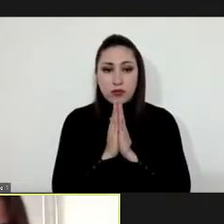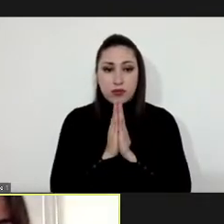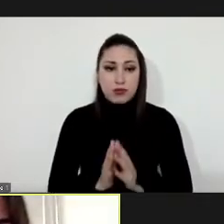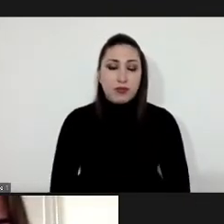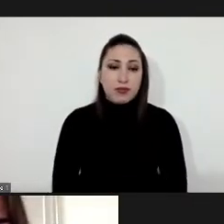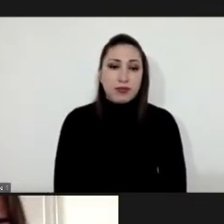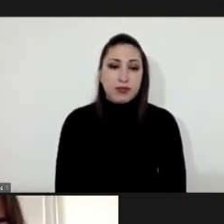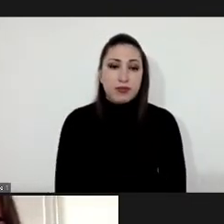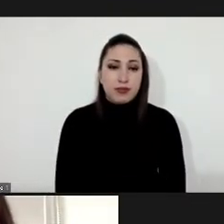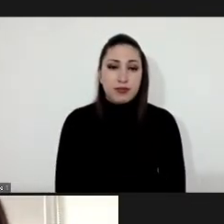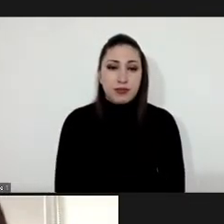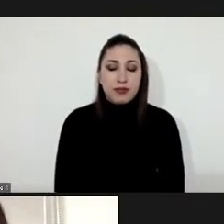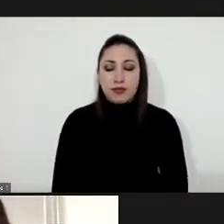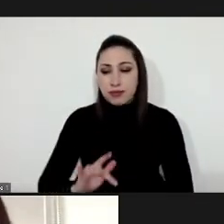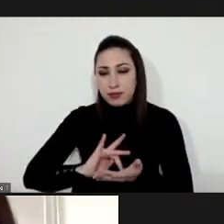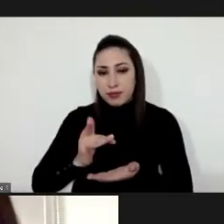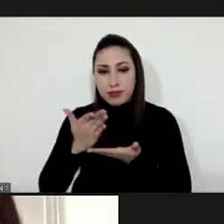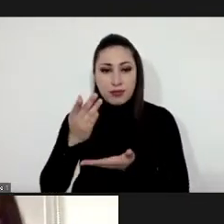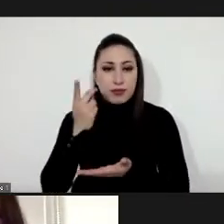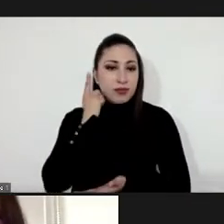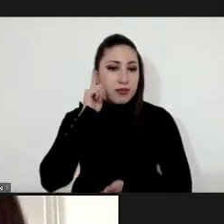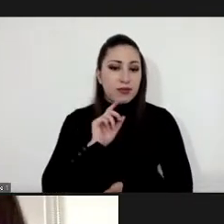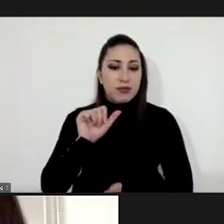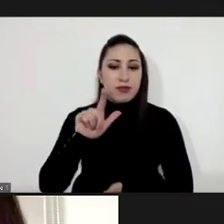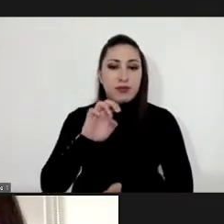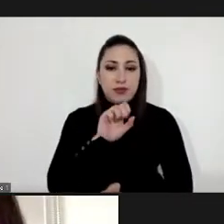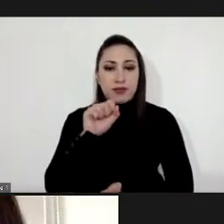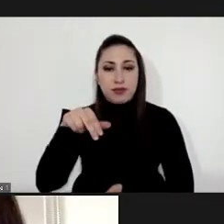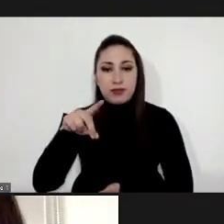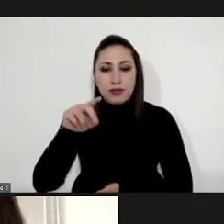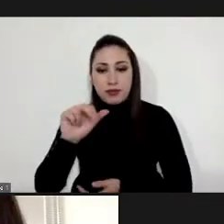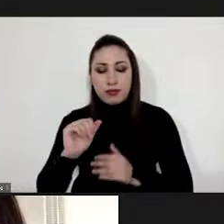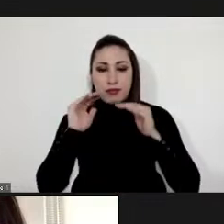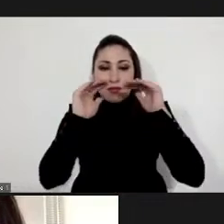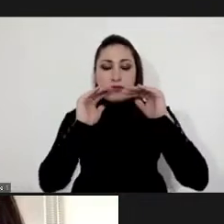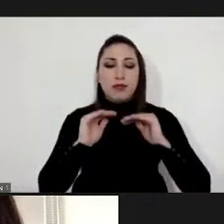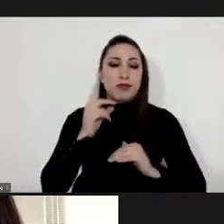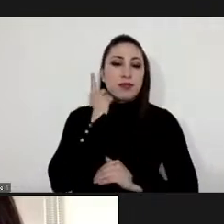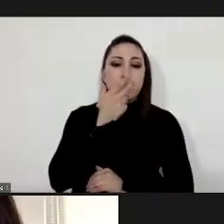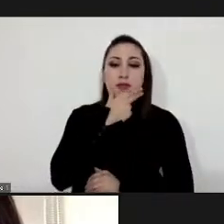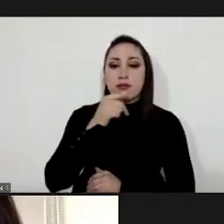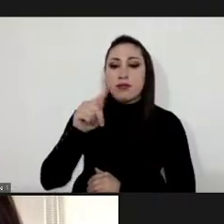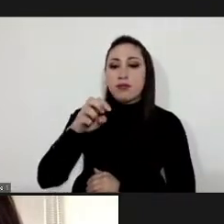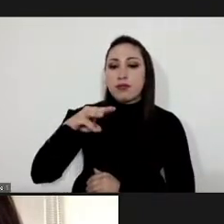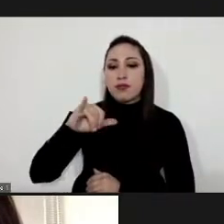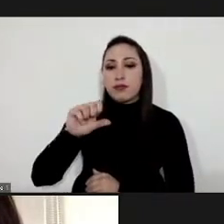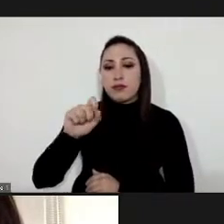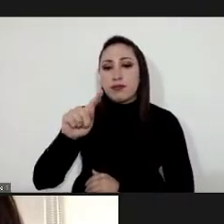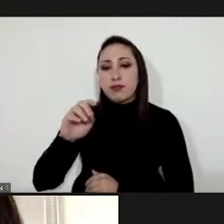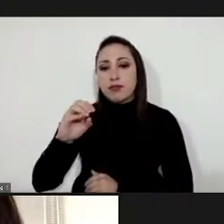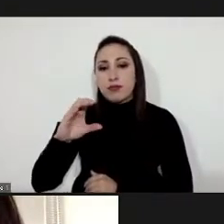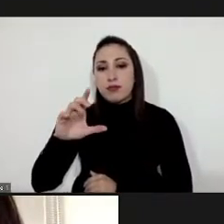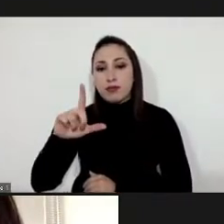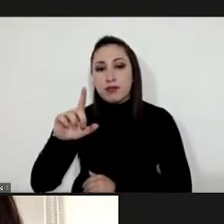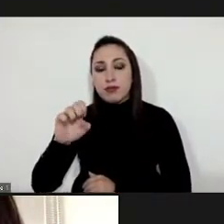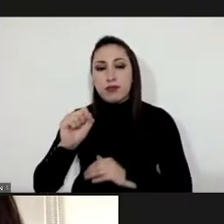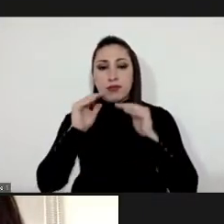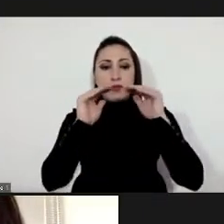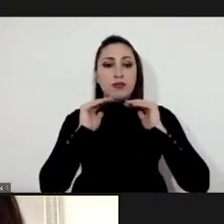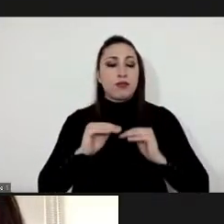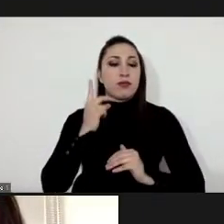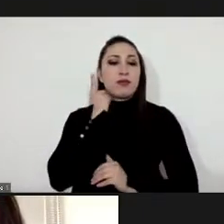Sí, gracias, diputada Alessandra. Marco Antonio Temístocles Villanueva Ramos. Miguel Ángel Macedo